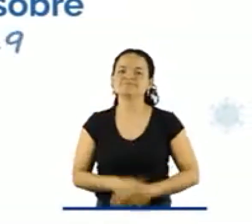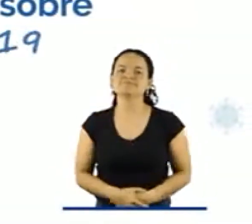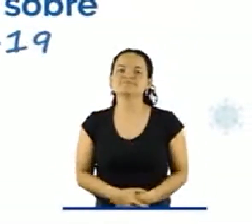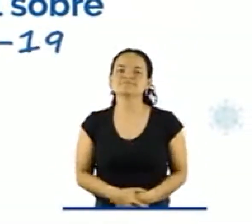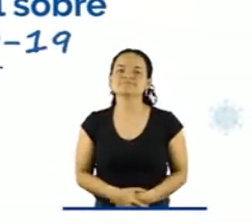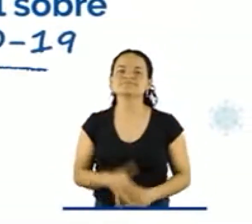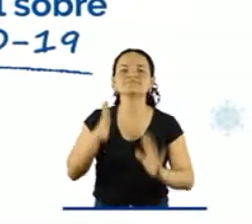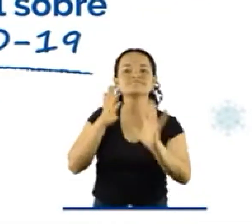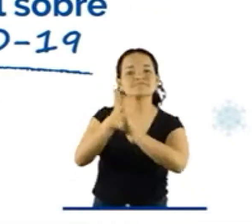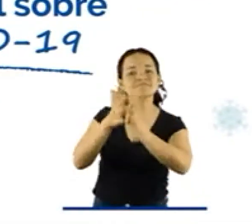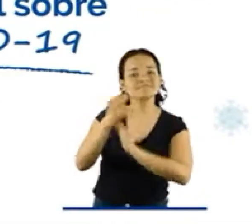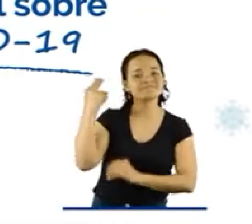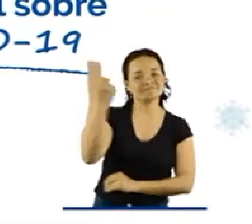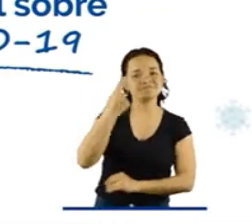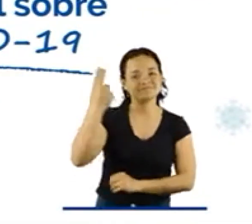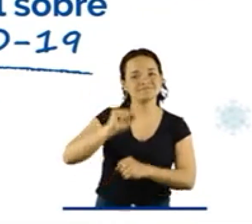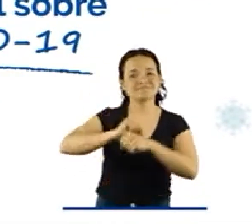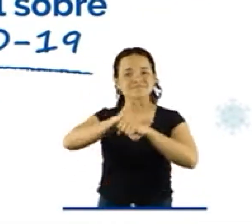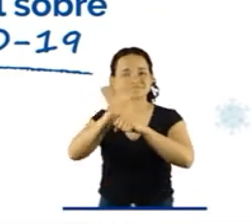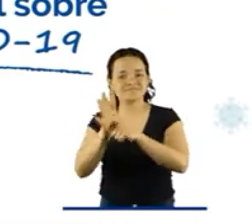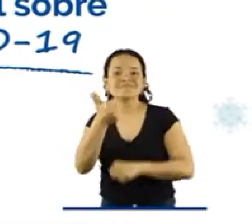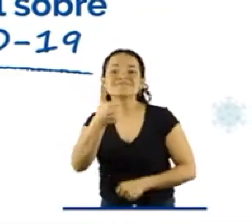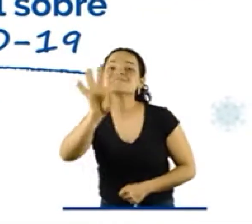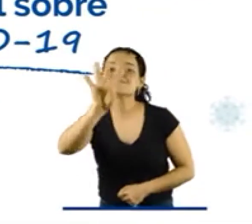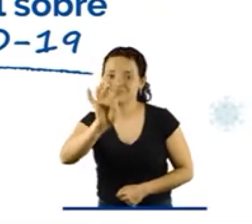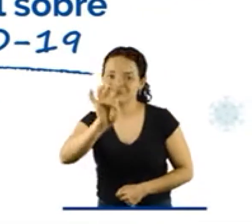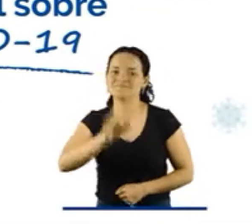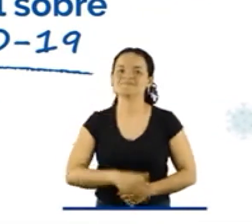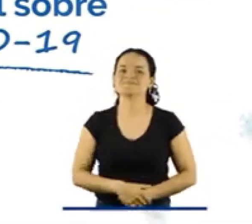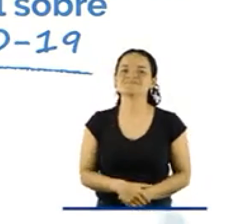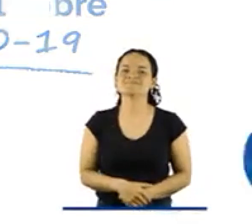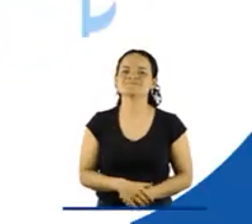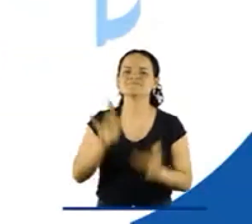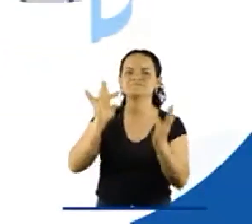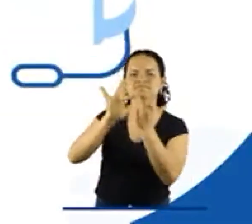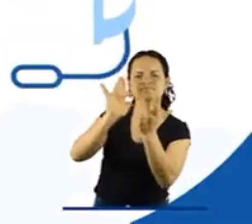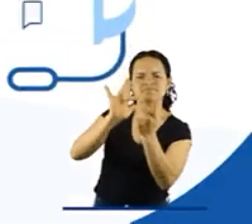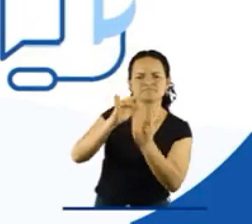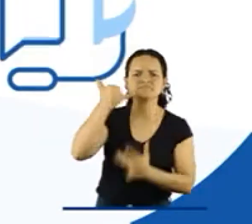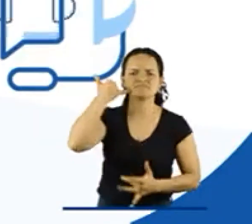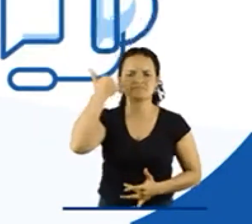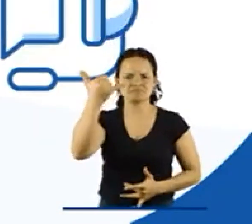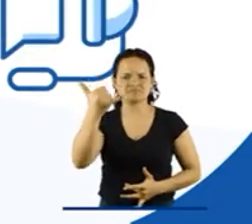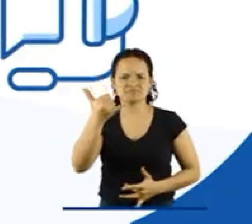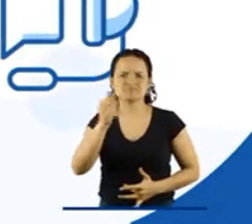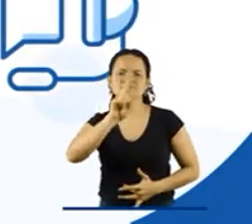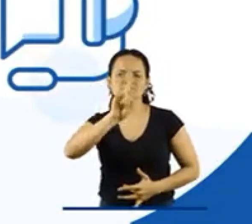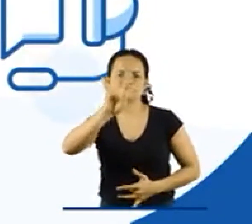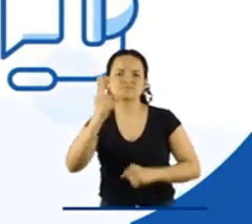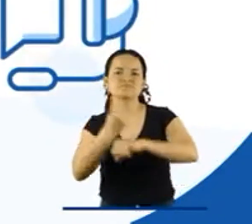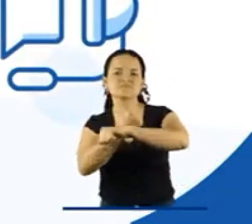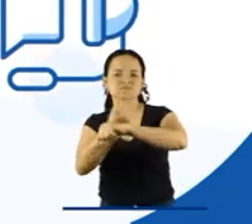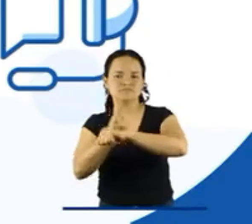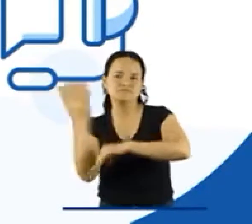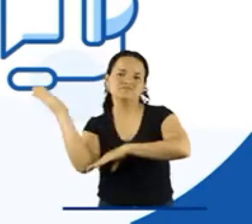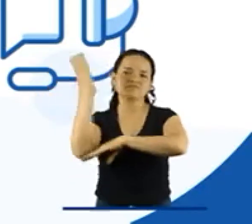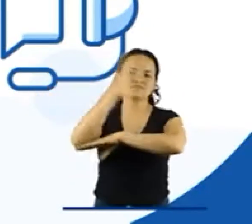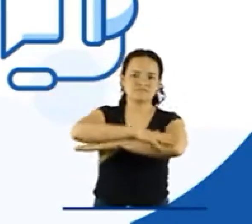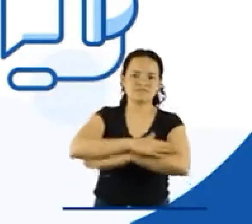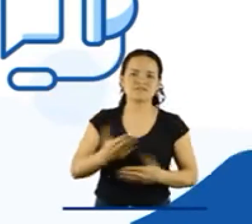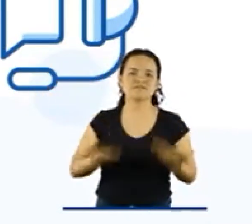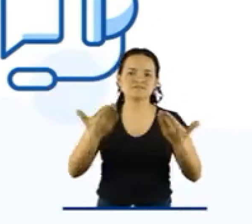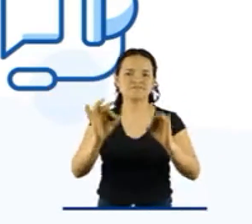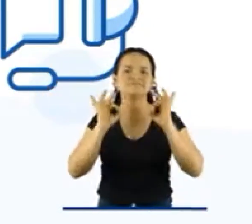suministrar información general sobre COVID-19 Nos conectamos contigo las 24 horas del día